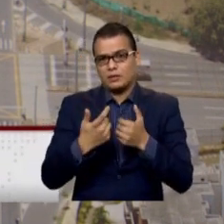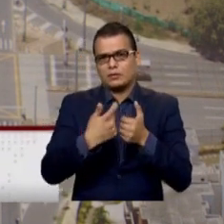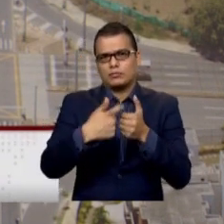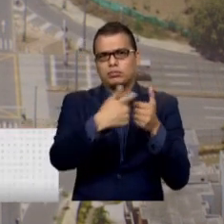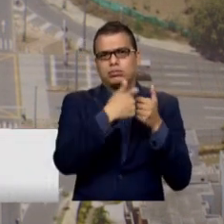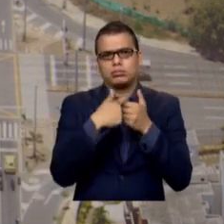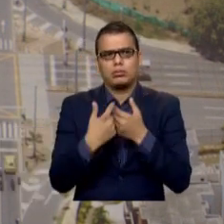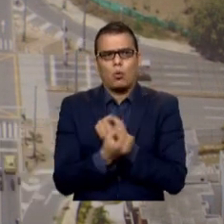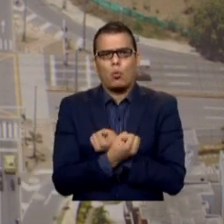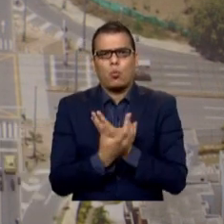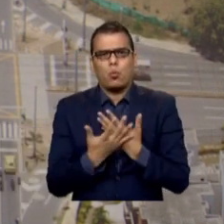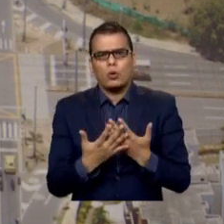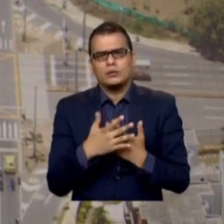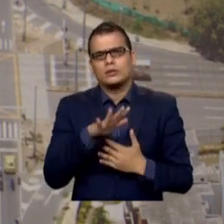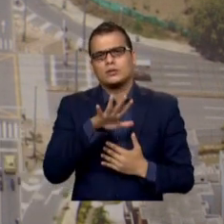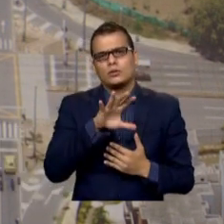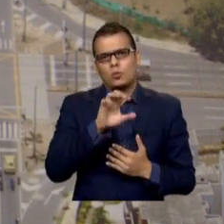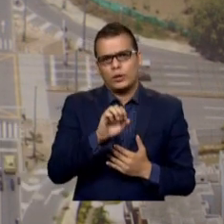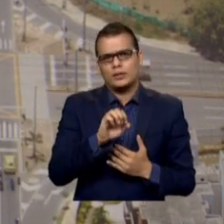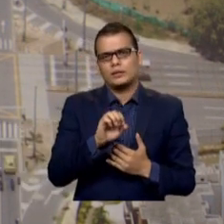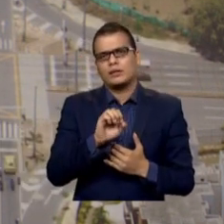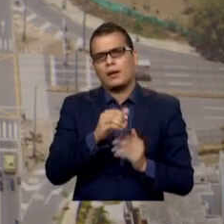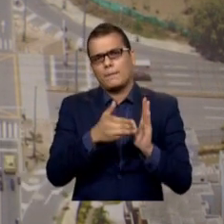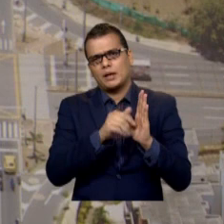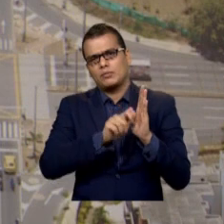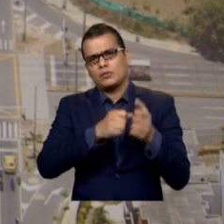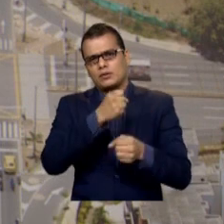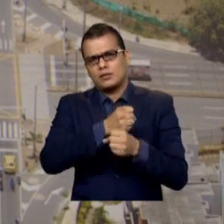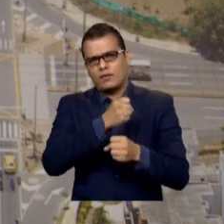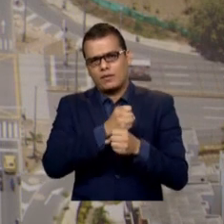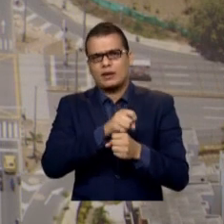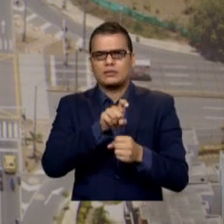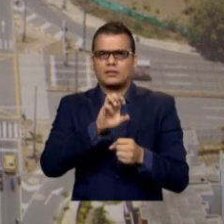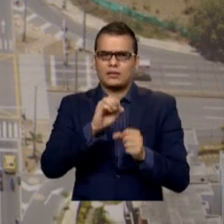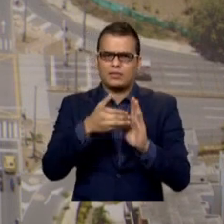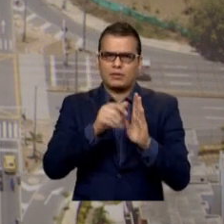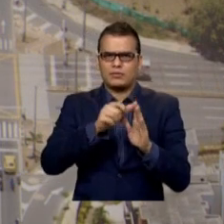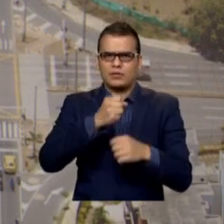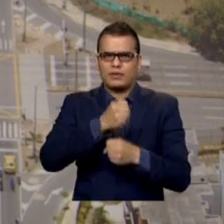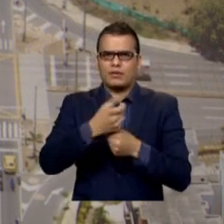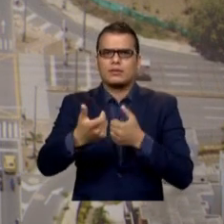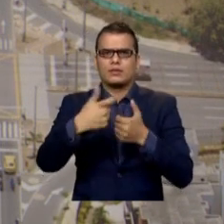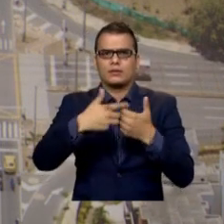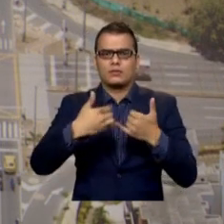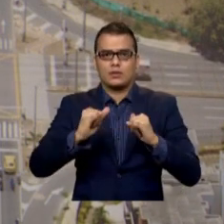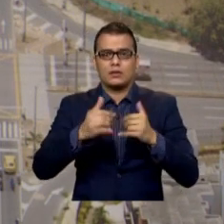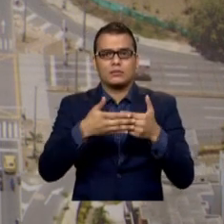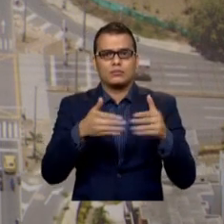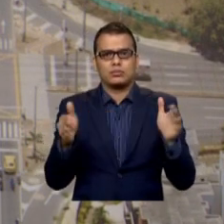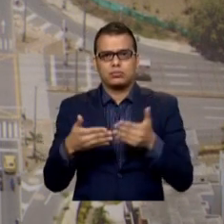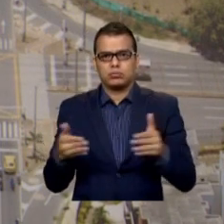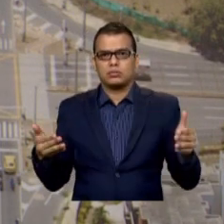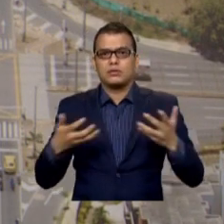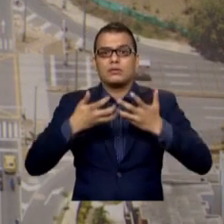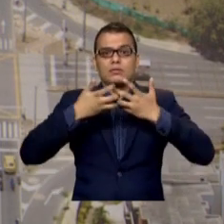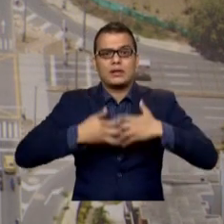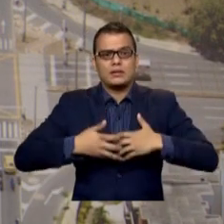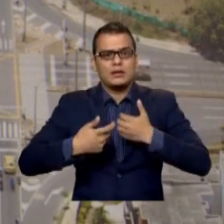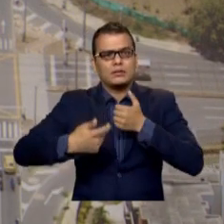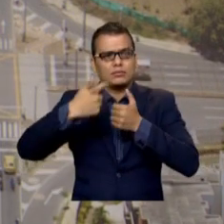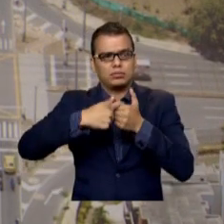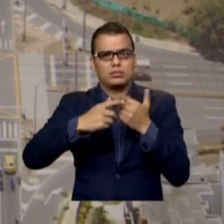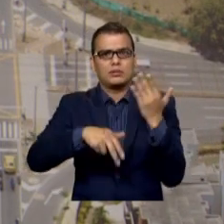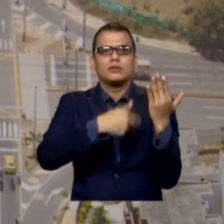como mínimo unos 50 a 60 mil trabajadores. Recuerden que la inscripción queda abierta y la empresa deberá hacerla.